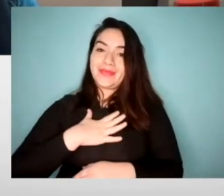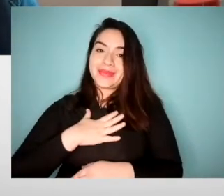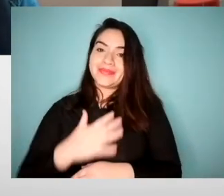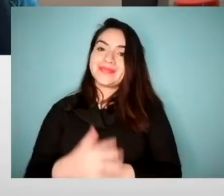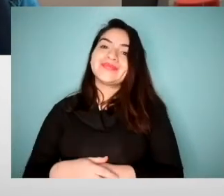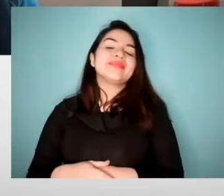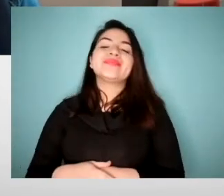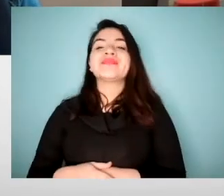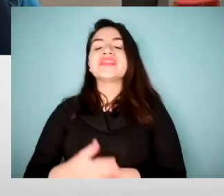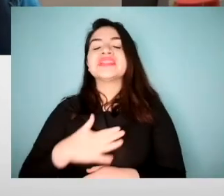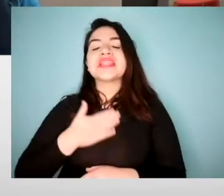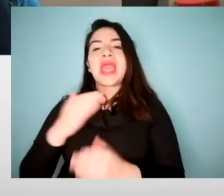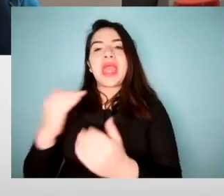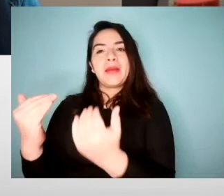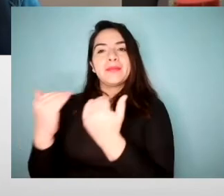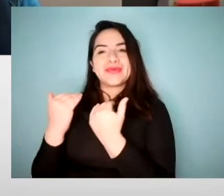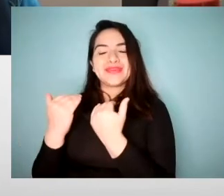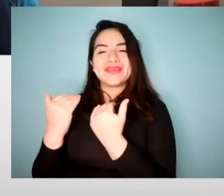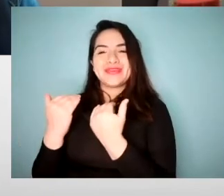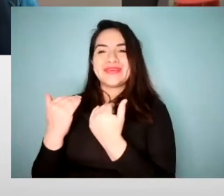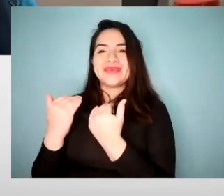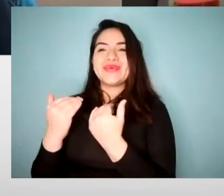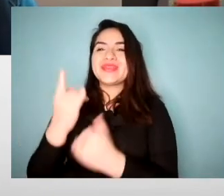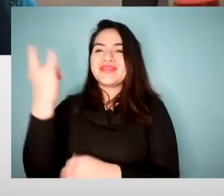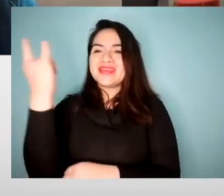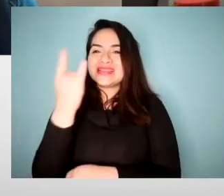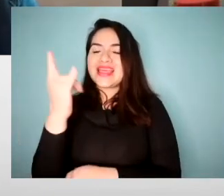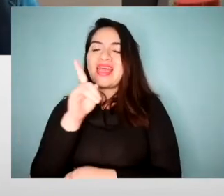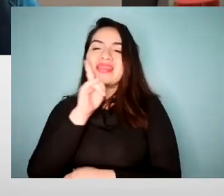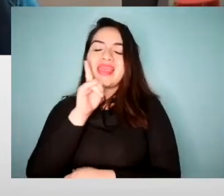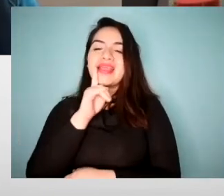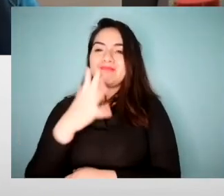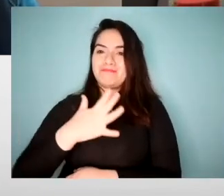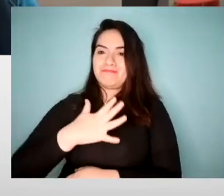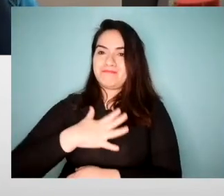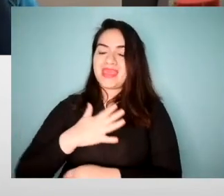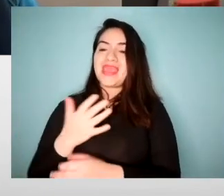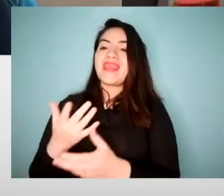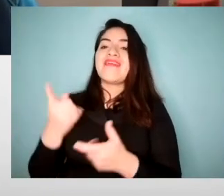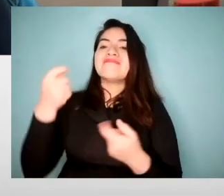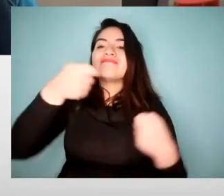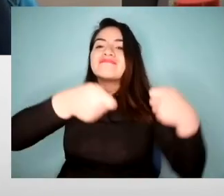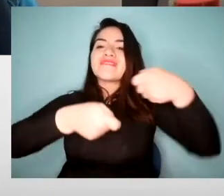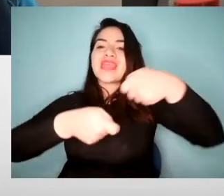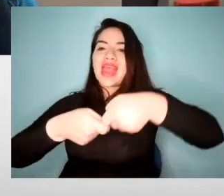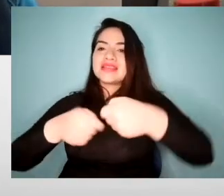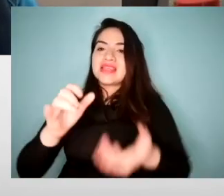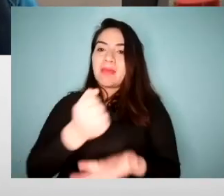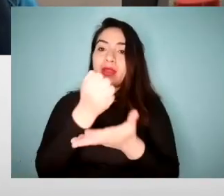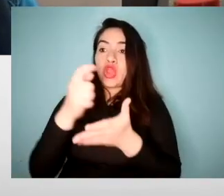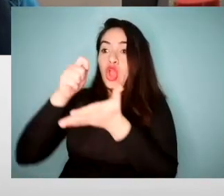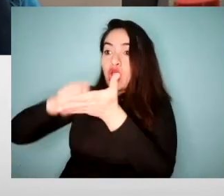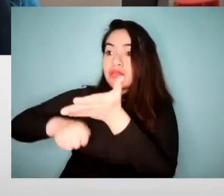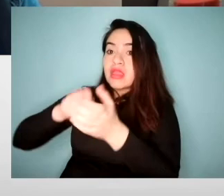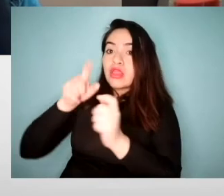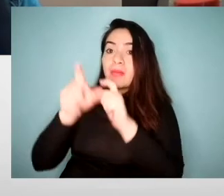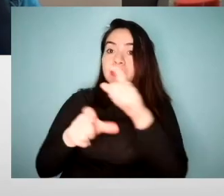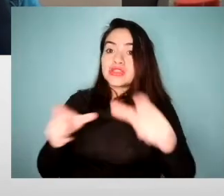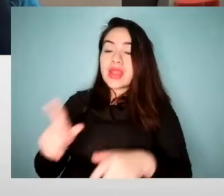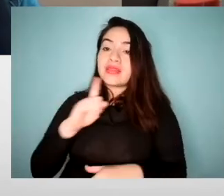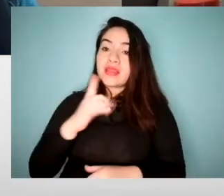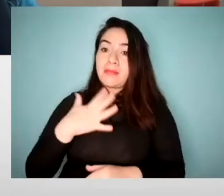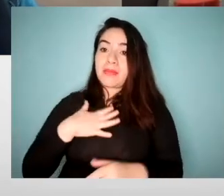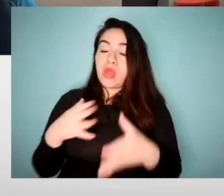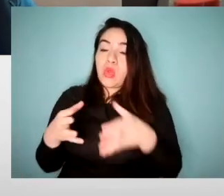el respaldo de la universidad y también he podido tener mi propio financiamiento para desarrollar mis ideas, contratar gente, tener mis estudiantes